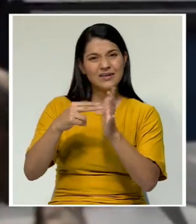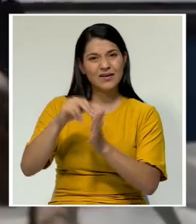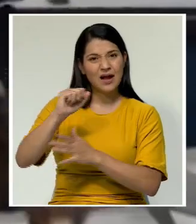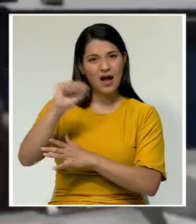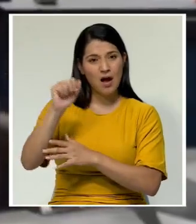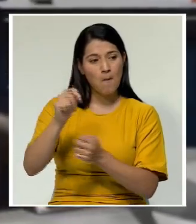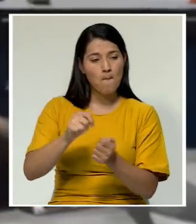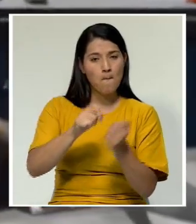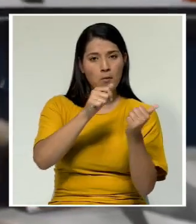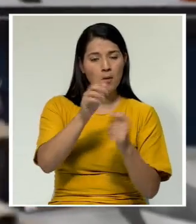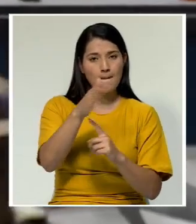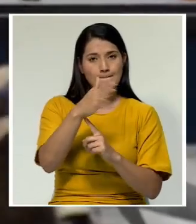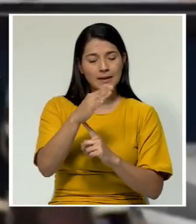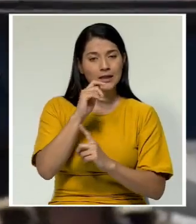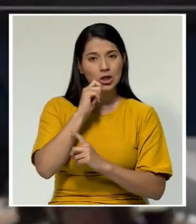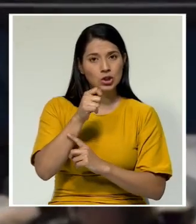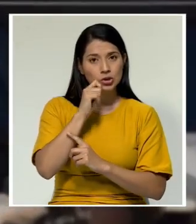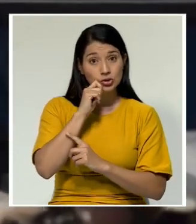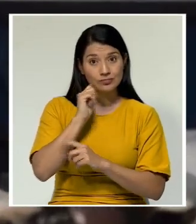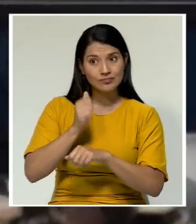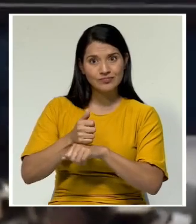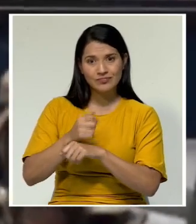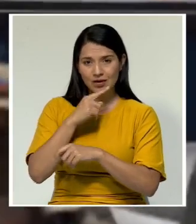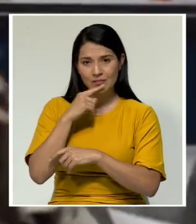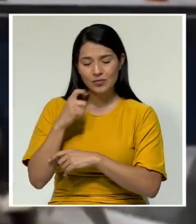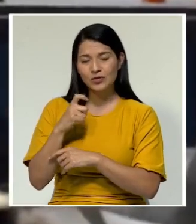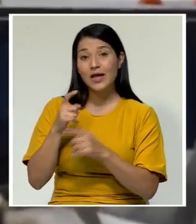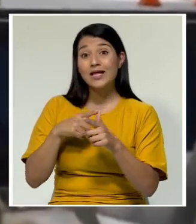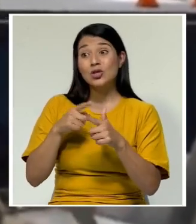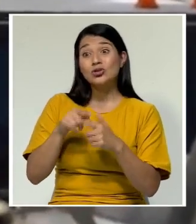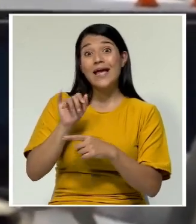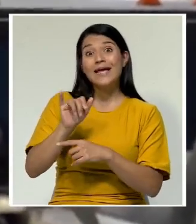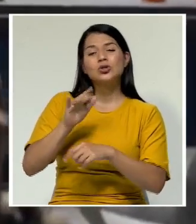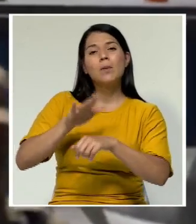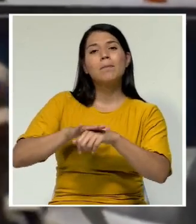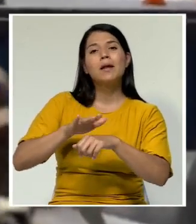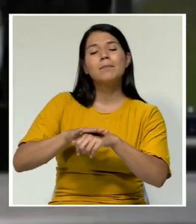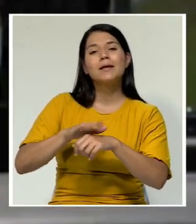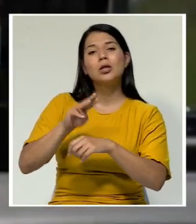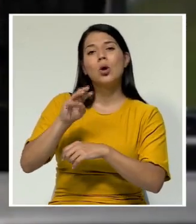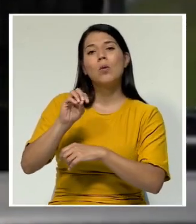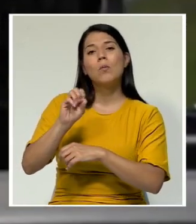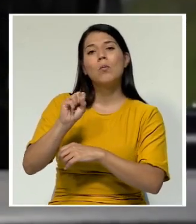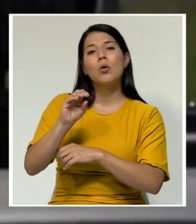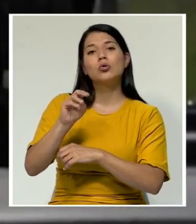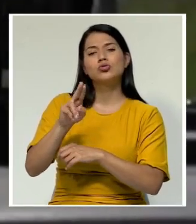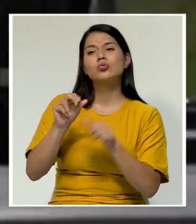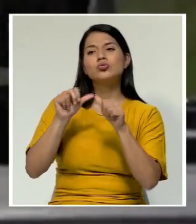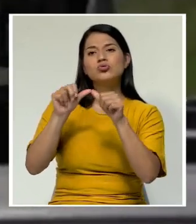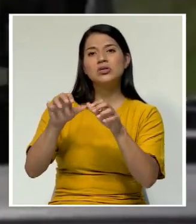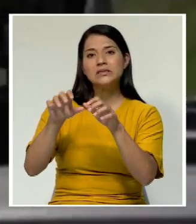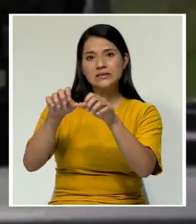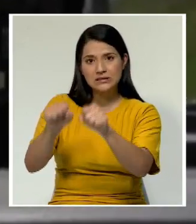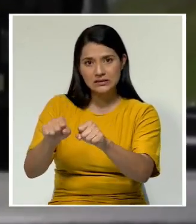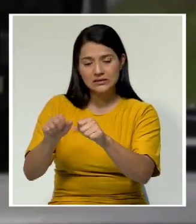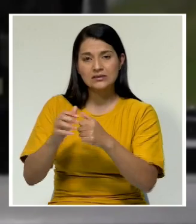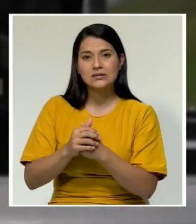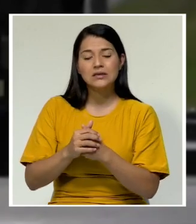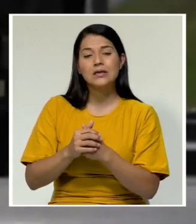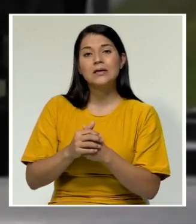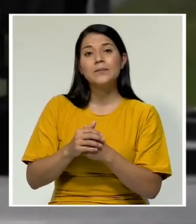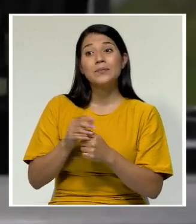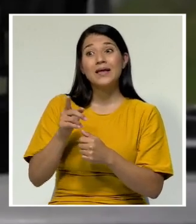planeta. Hoy es la responsable de casi todos los nuevos contagios en el mundo. De sus subvariantes, la BA.2 es la más dominante